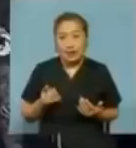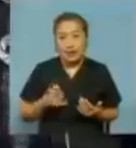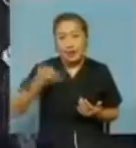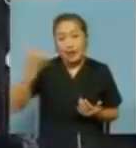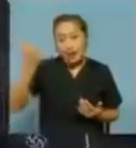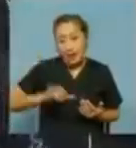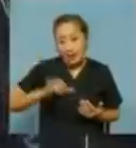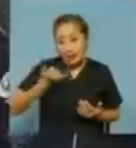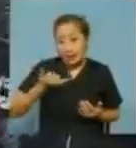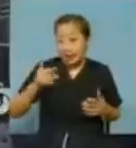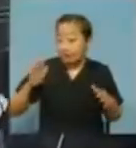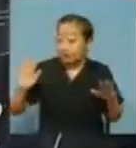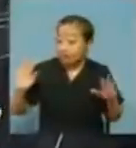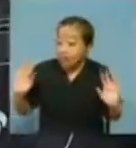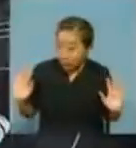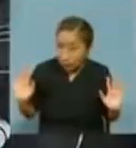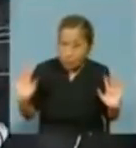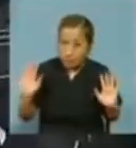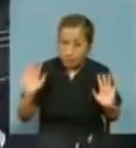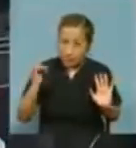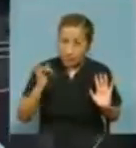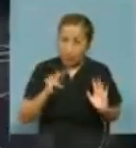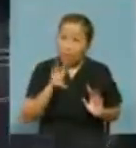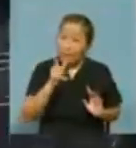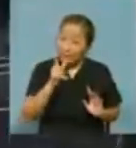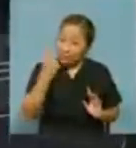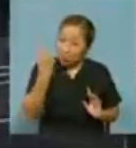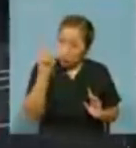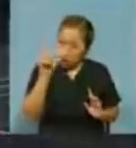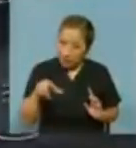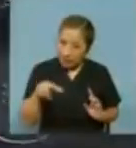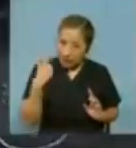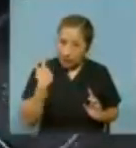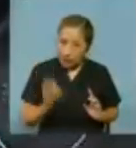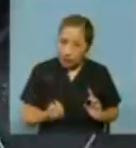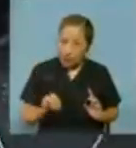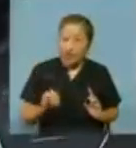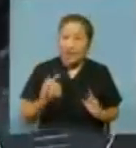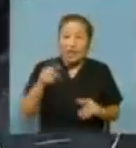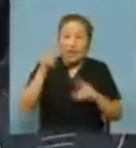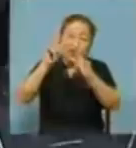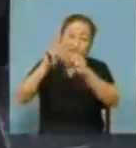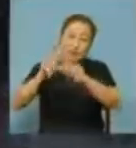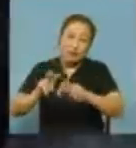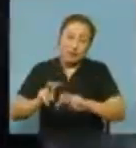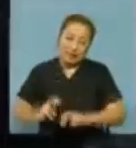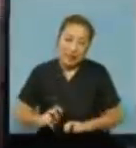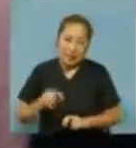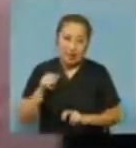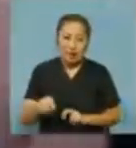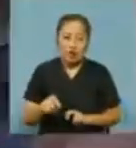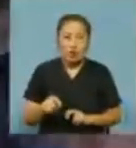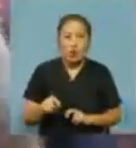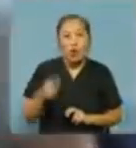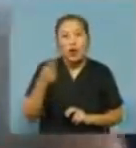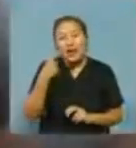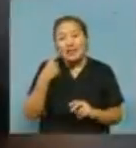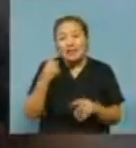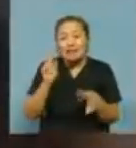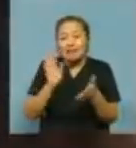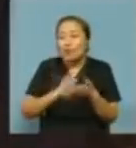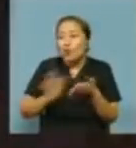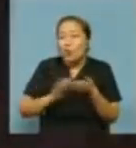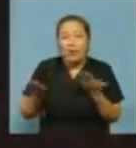Habría actuado, podemos decirlo, sí, sería una sola persona. Está en etapa de investigación, todo esto es muy